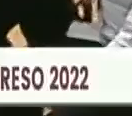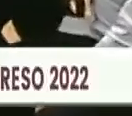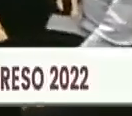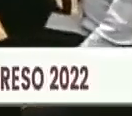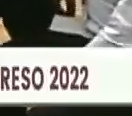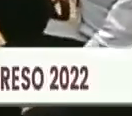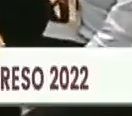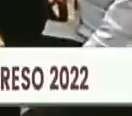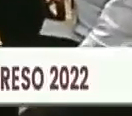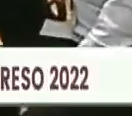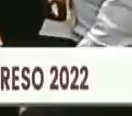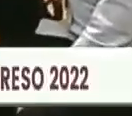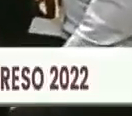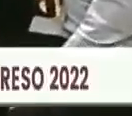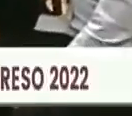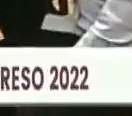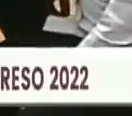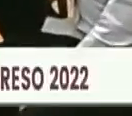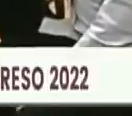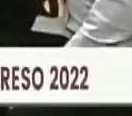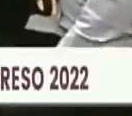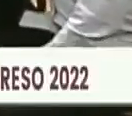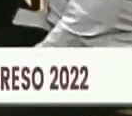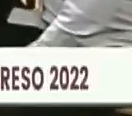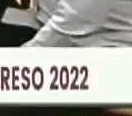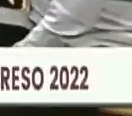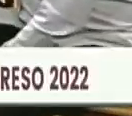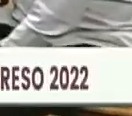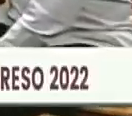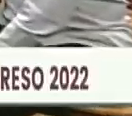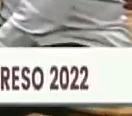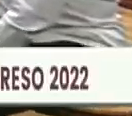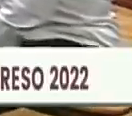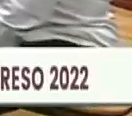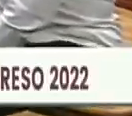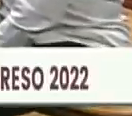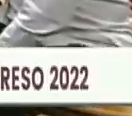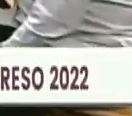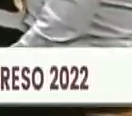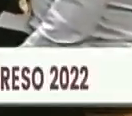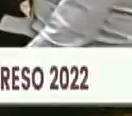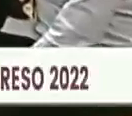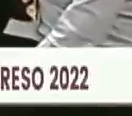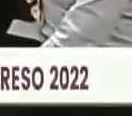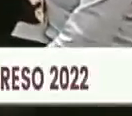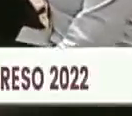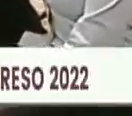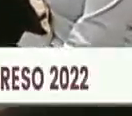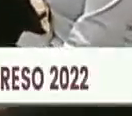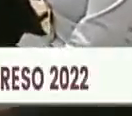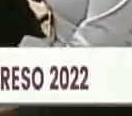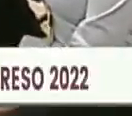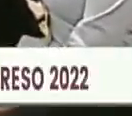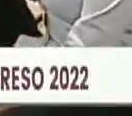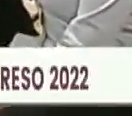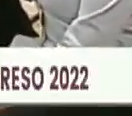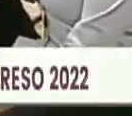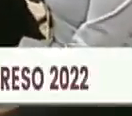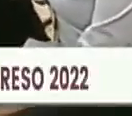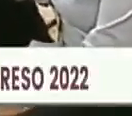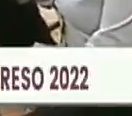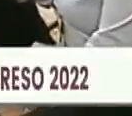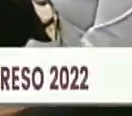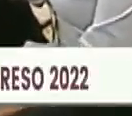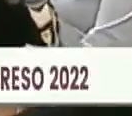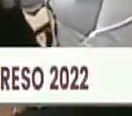los estudiantes de quinto año que ya vamos a salir, que vamos a hacer lo que el futuro de este país. Sí, bueno,